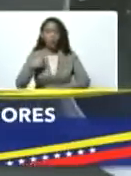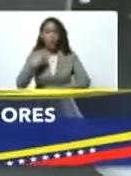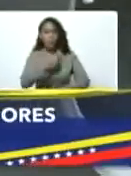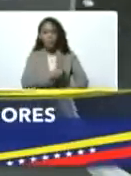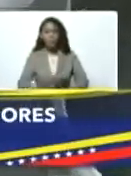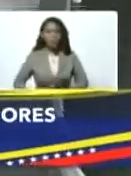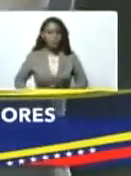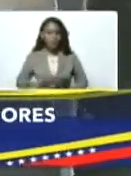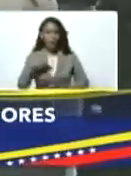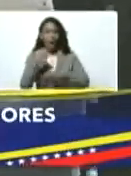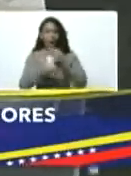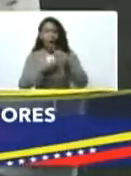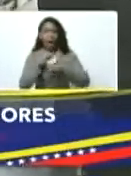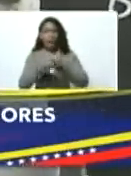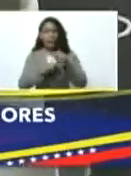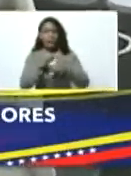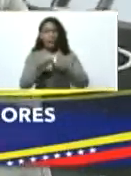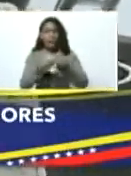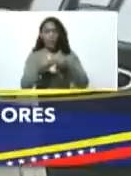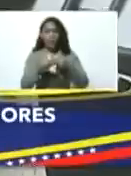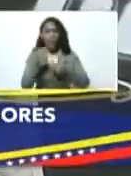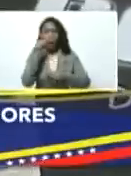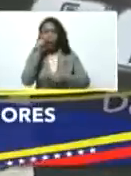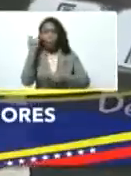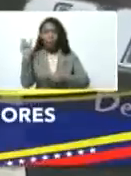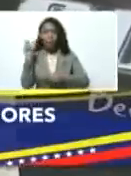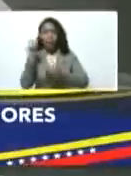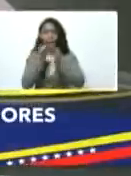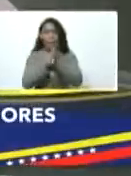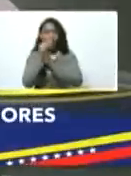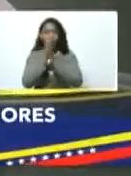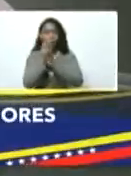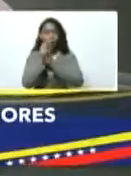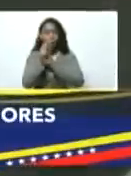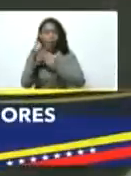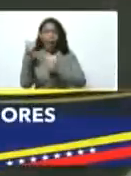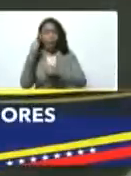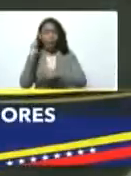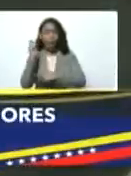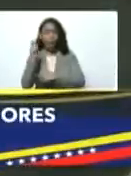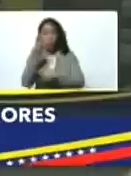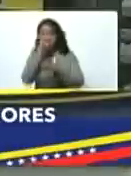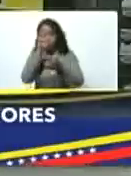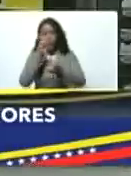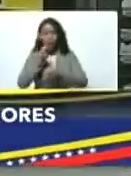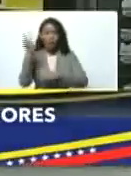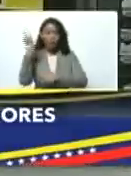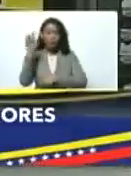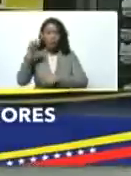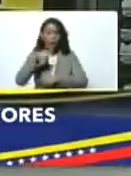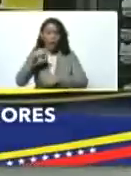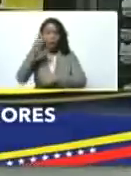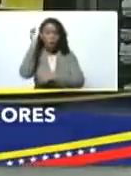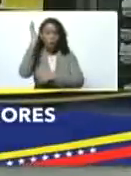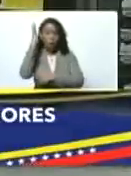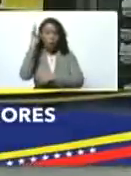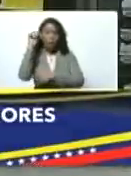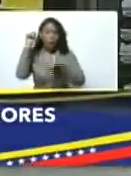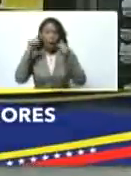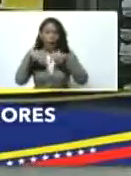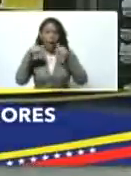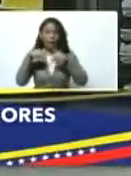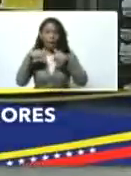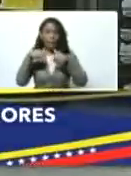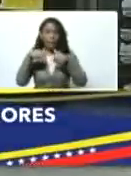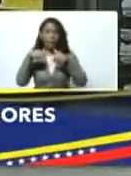presidente, pasarle a Alexander Hernández, emprendedor que fue financiado por el Banco de Venezuela en esta jornada